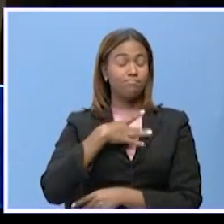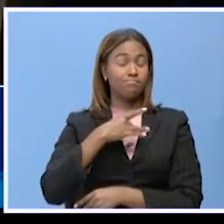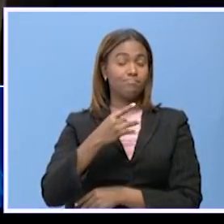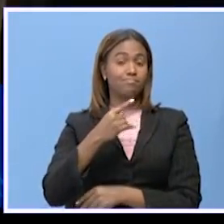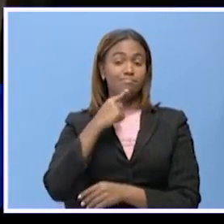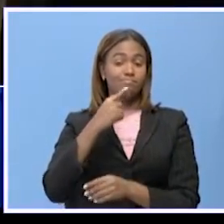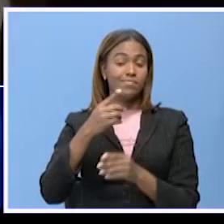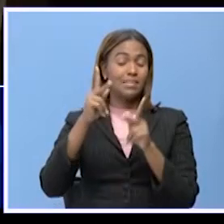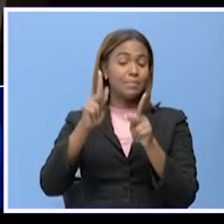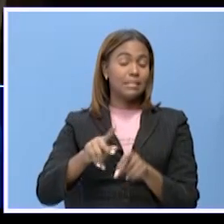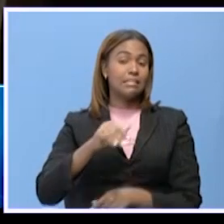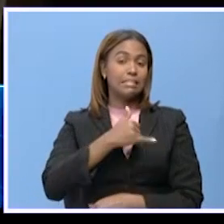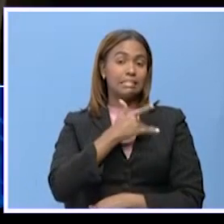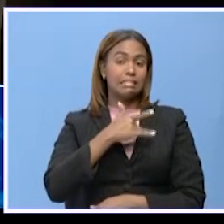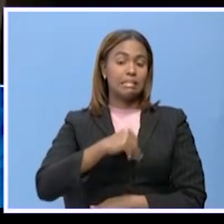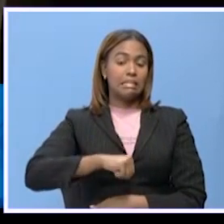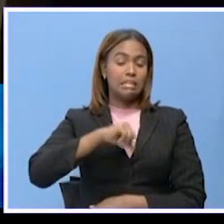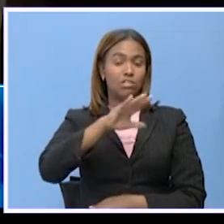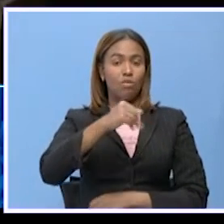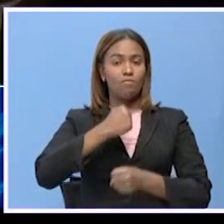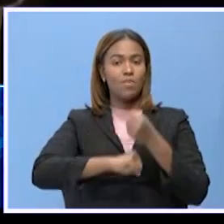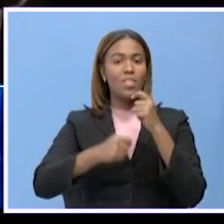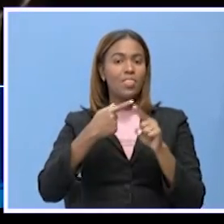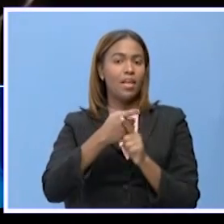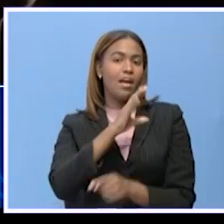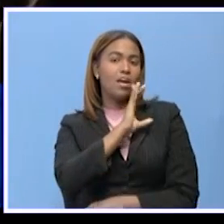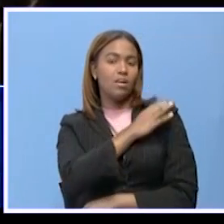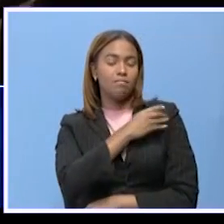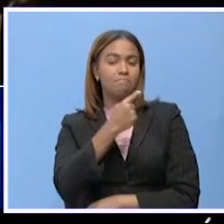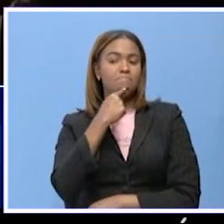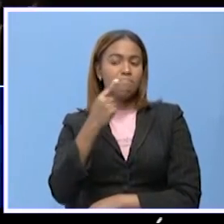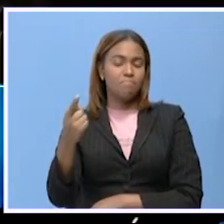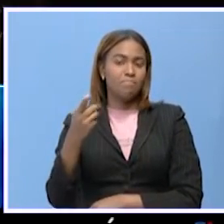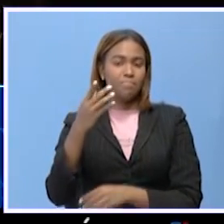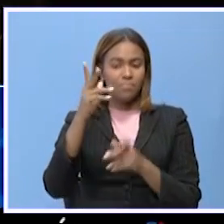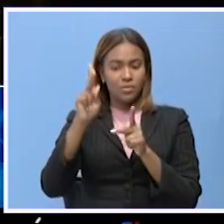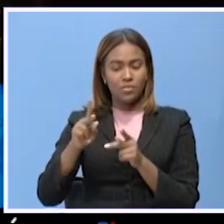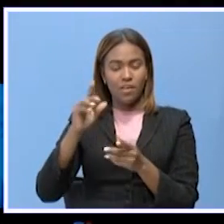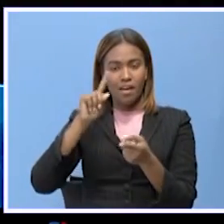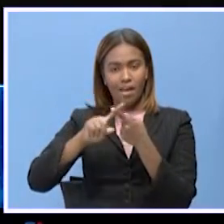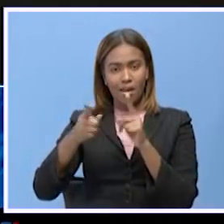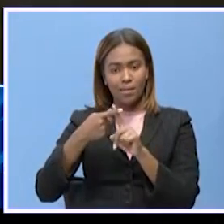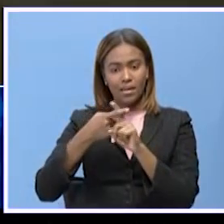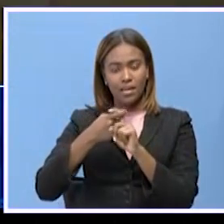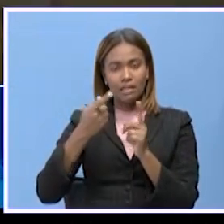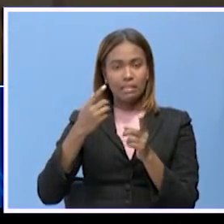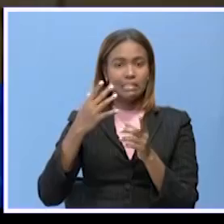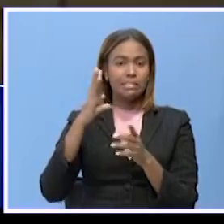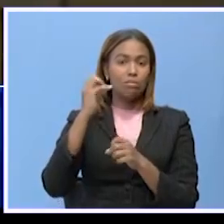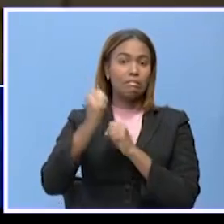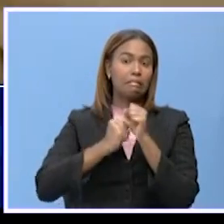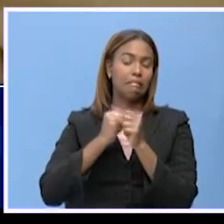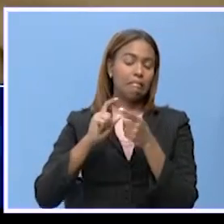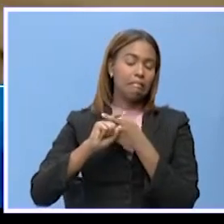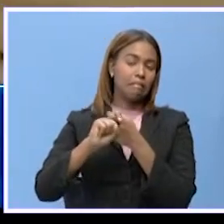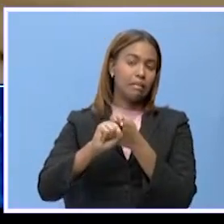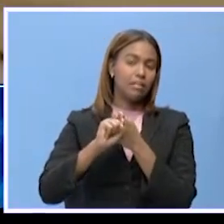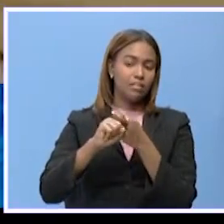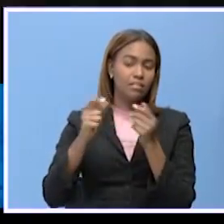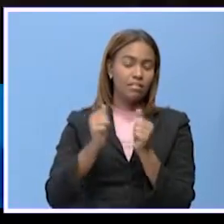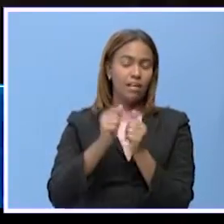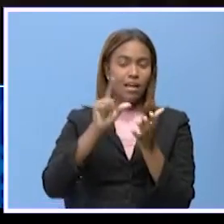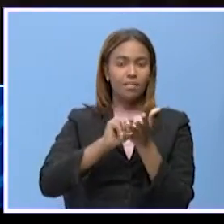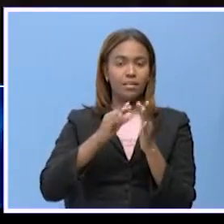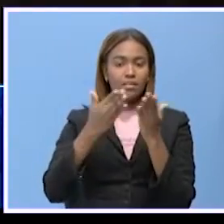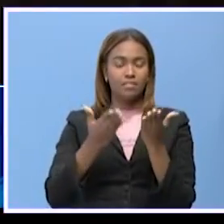nacional profundamente orgulloso de sus raíces canadienses, escribió Lou Pitt, su amigo y representante durante casi 50 años, al diario